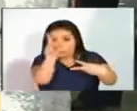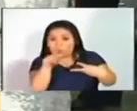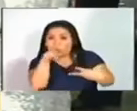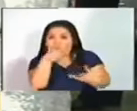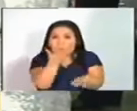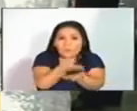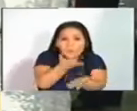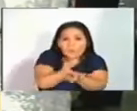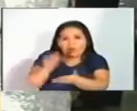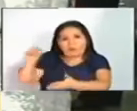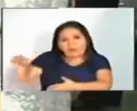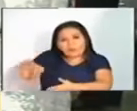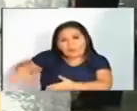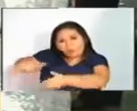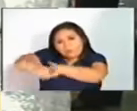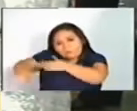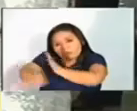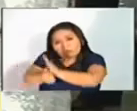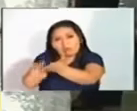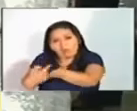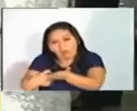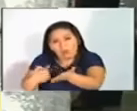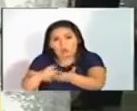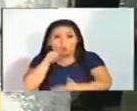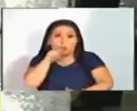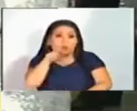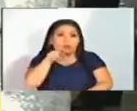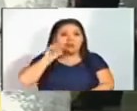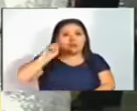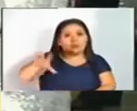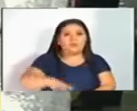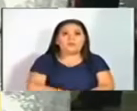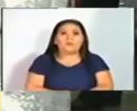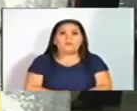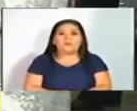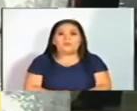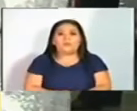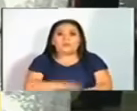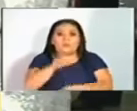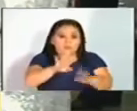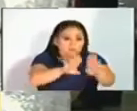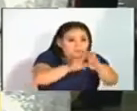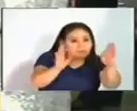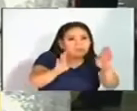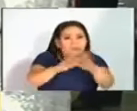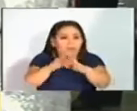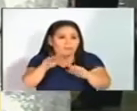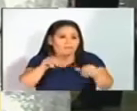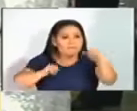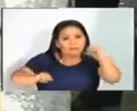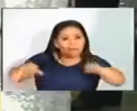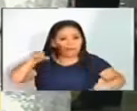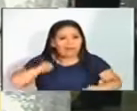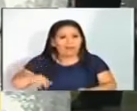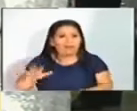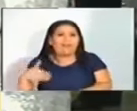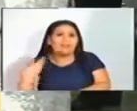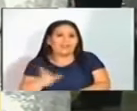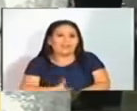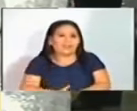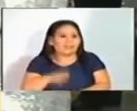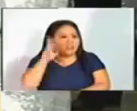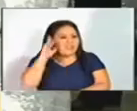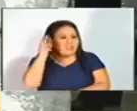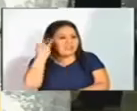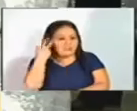que se discute en la Asamblea, esta que usted ha llamado, que es una reapertura económica disfrazada, esa lleva la venia